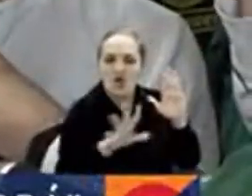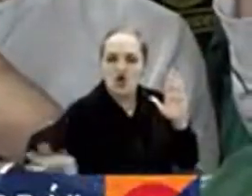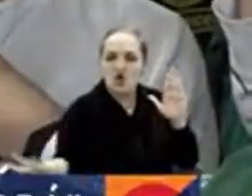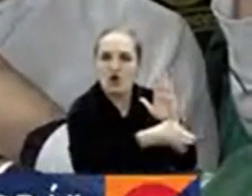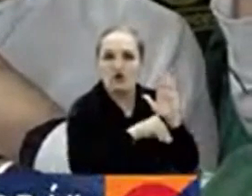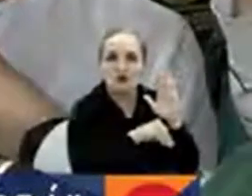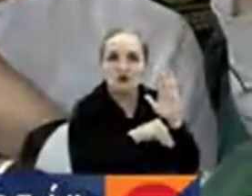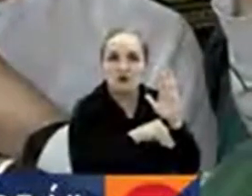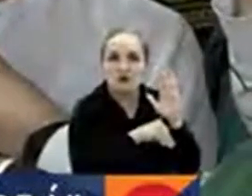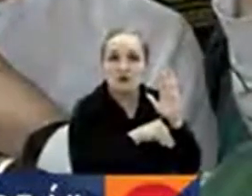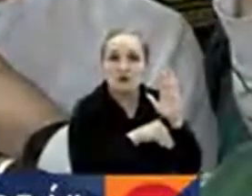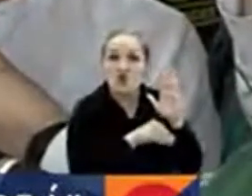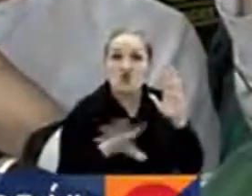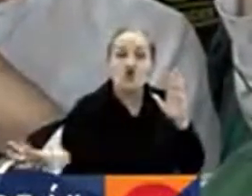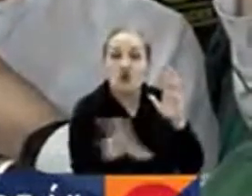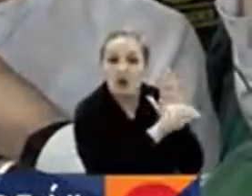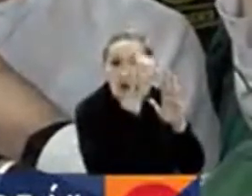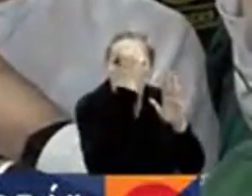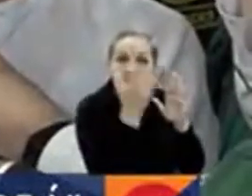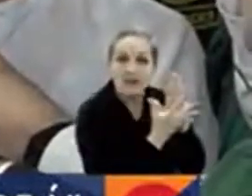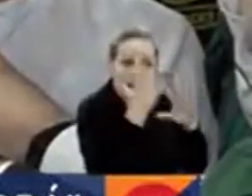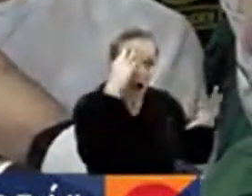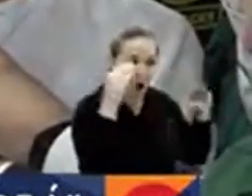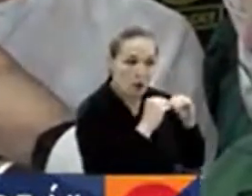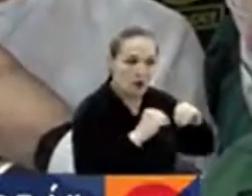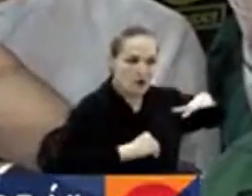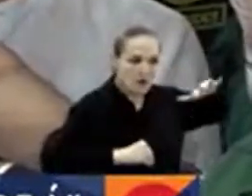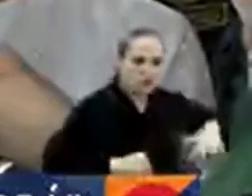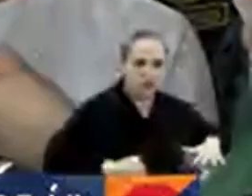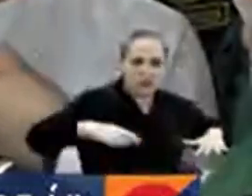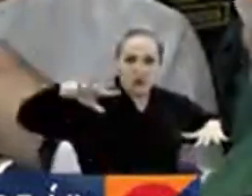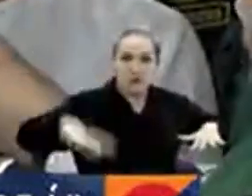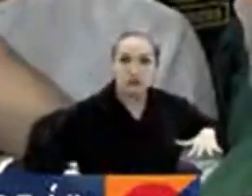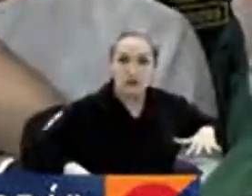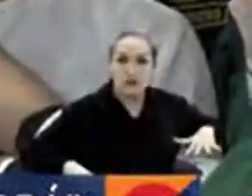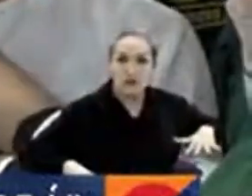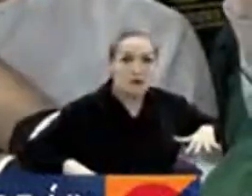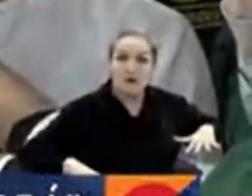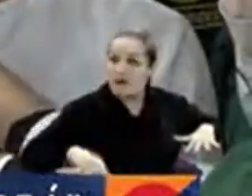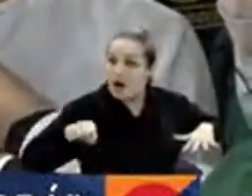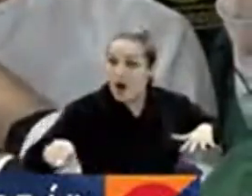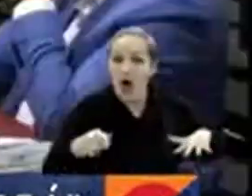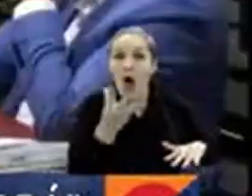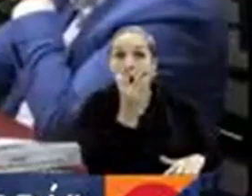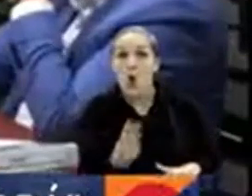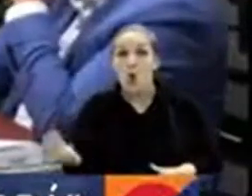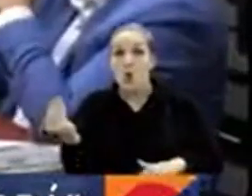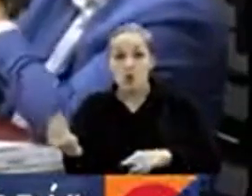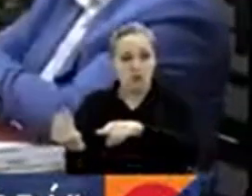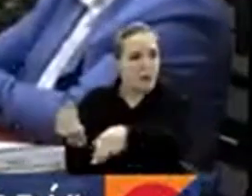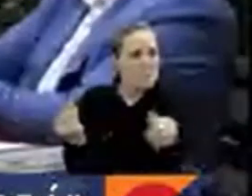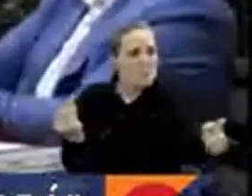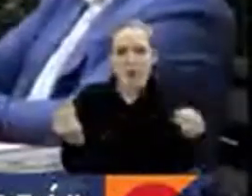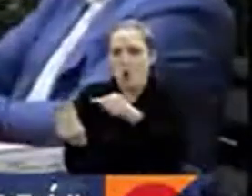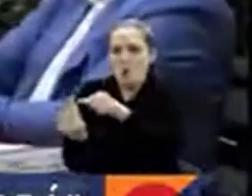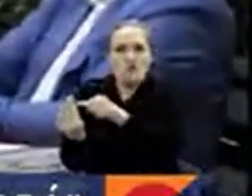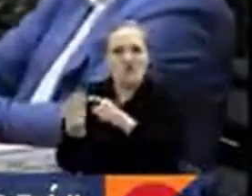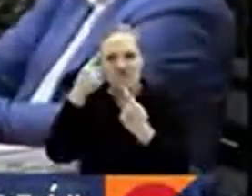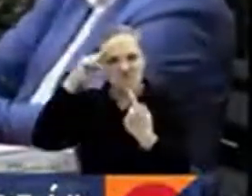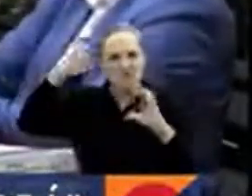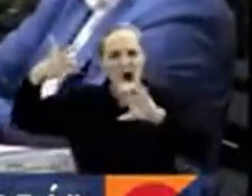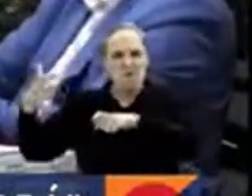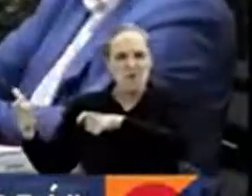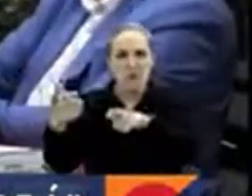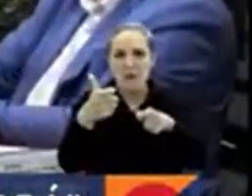acordado o el gobierno no podrá continuar sosteniendo ese cese.